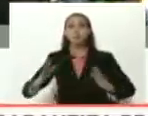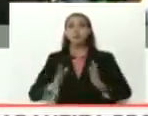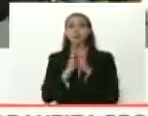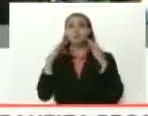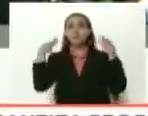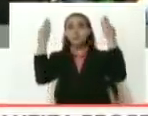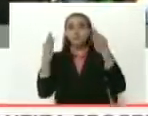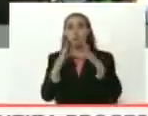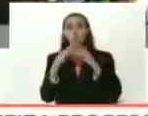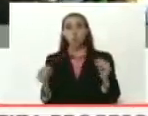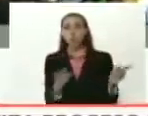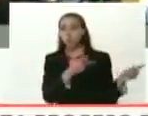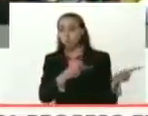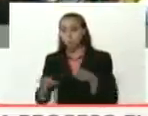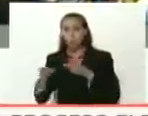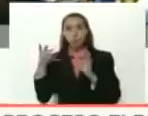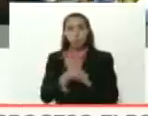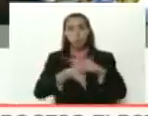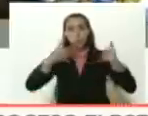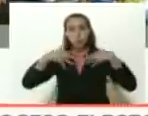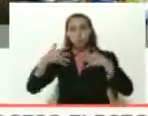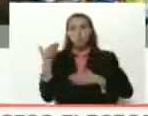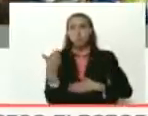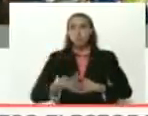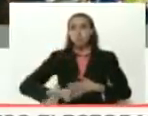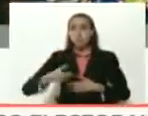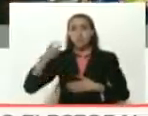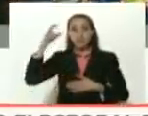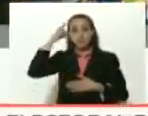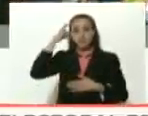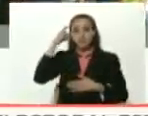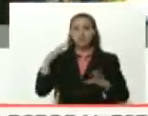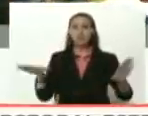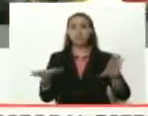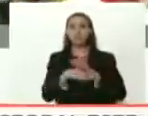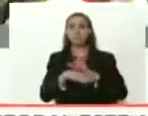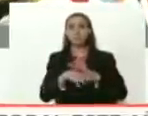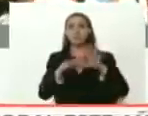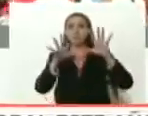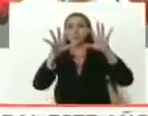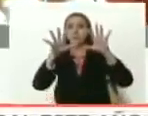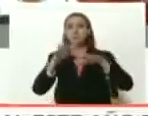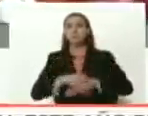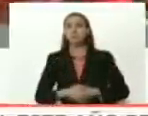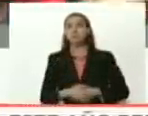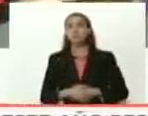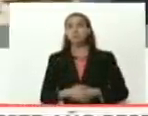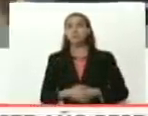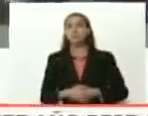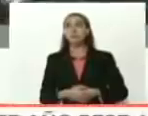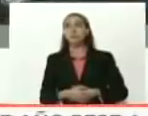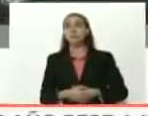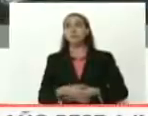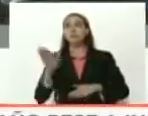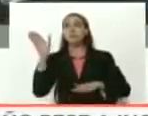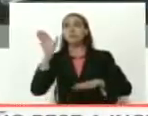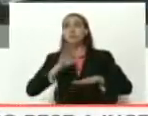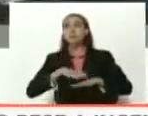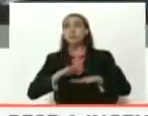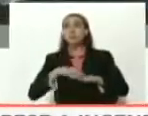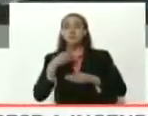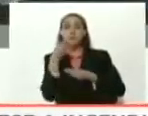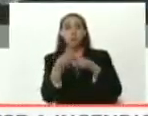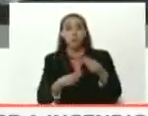todos invitados para este día martes 10, porque tenemos que hacer